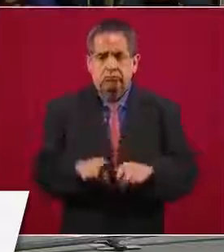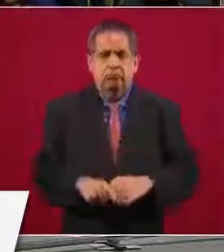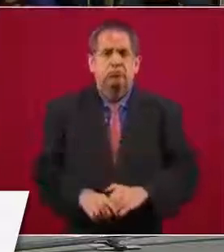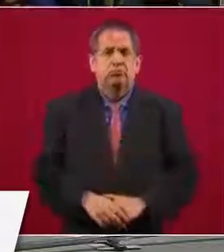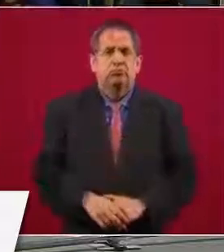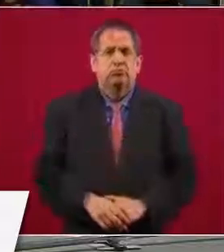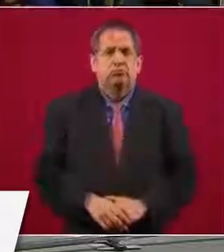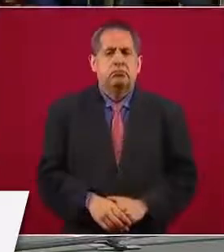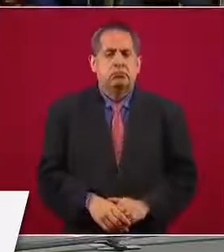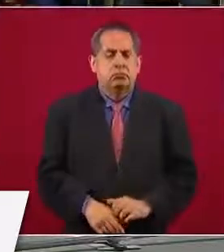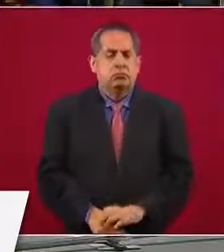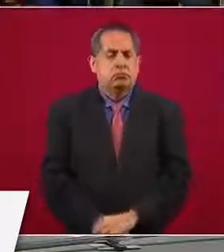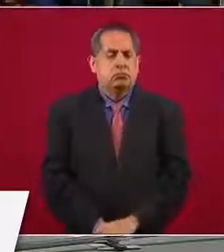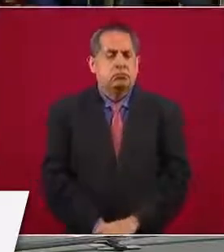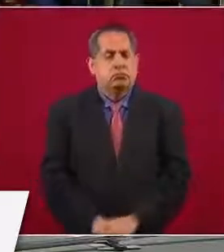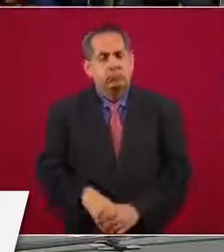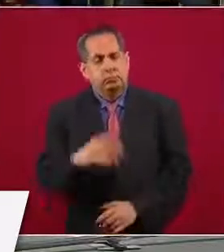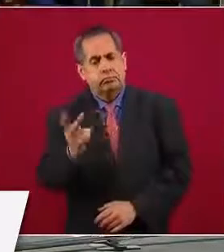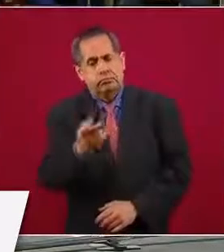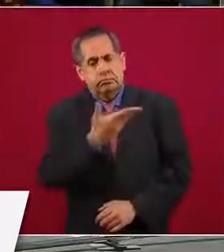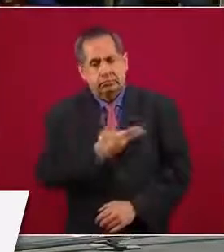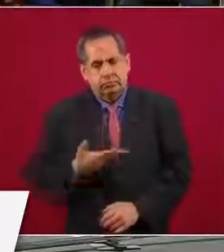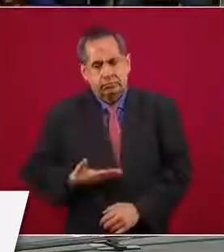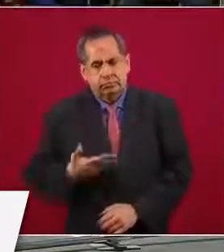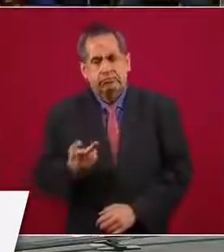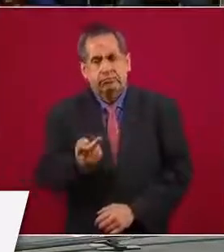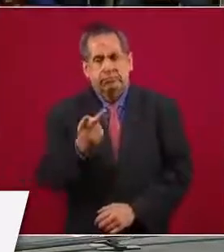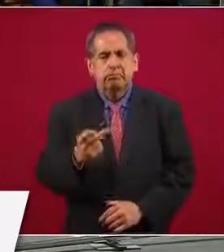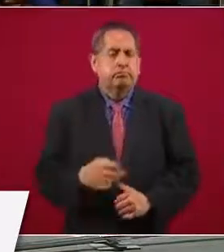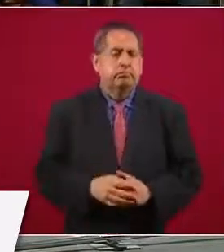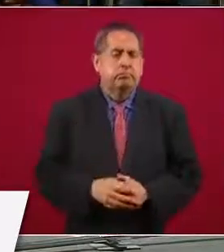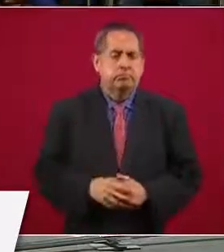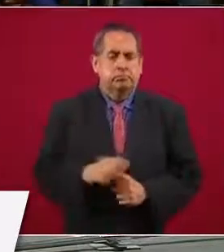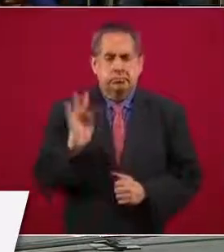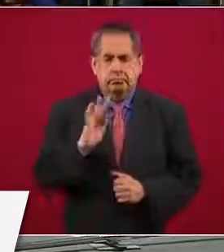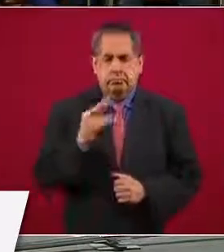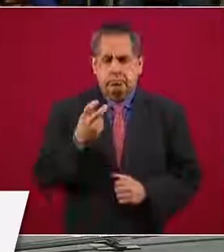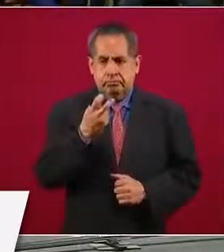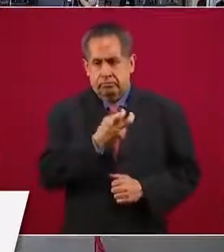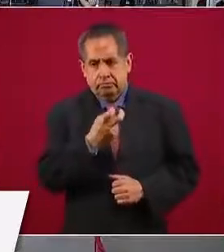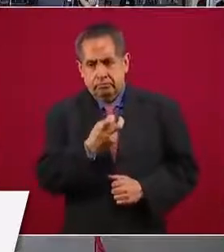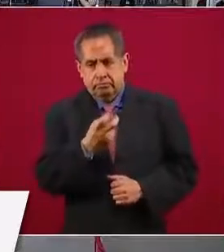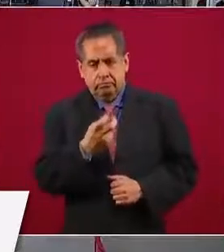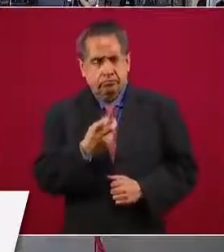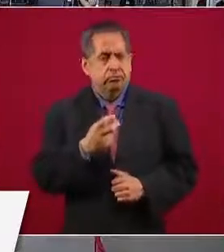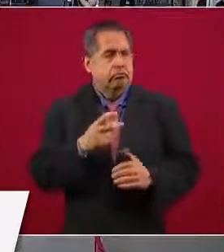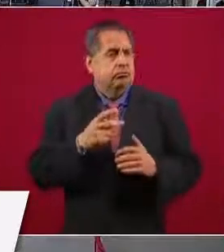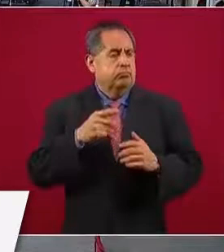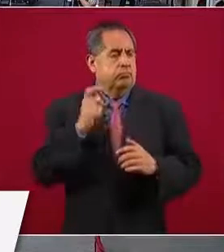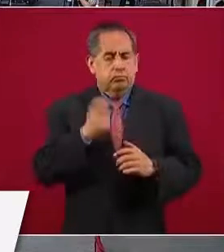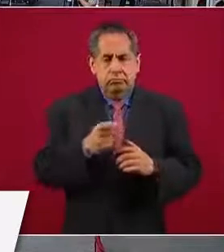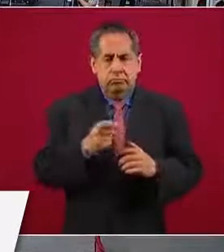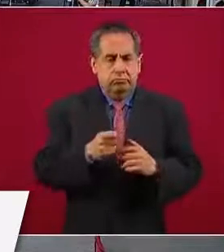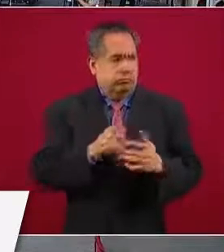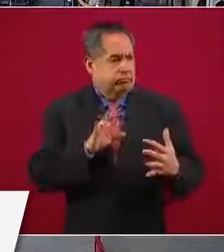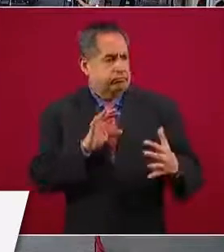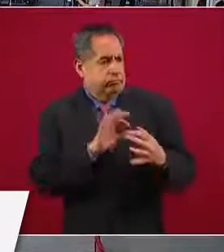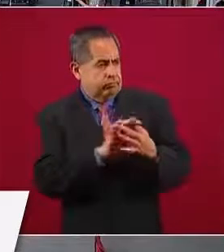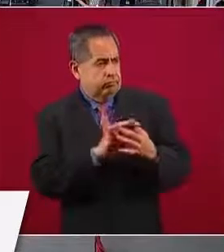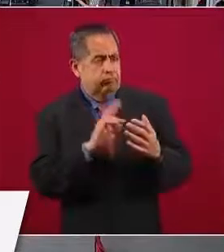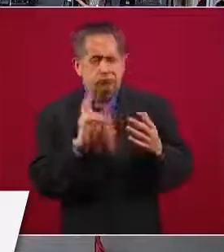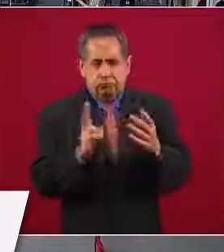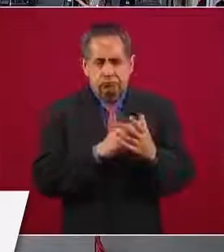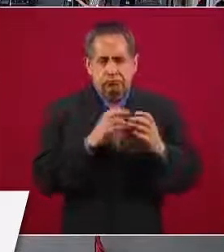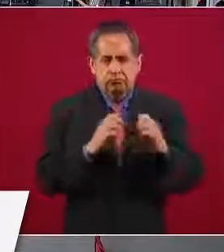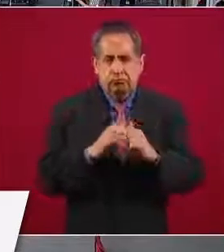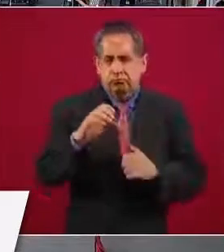y presidente preguntarle un poquito sí con este digamos reencuentro con el sector empresarial con